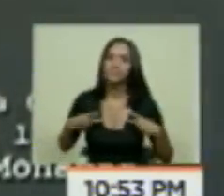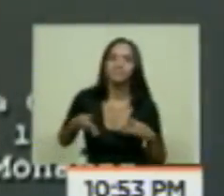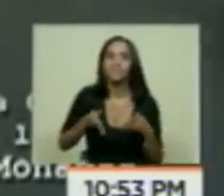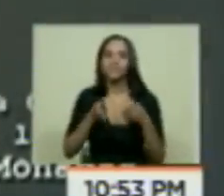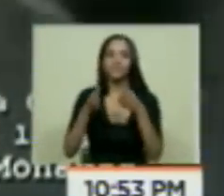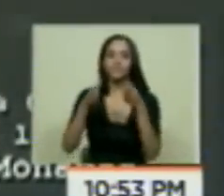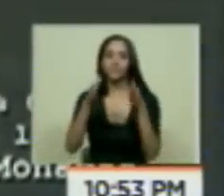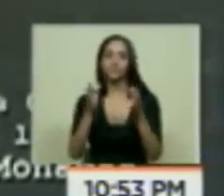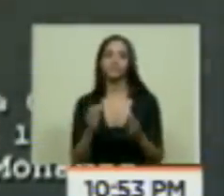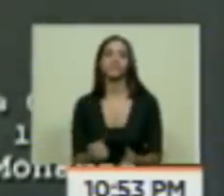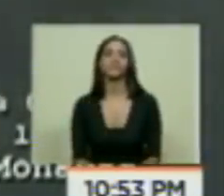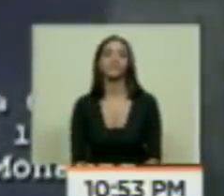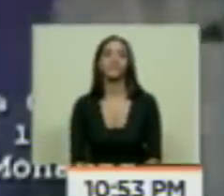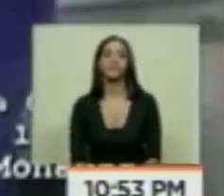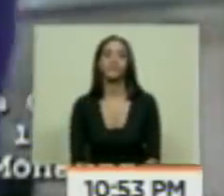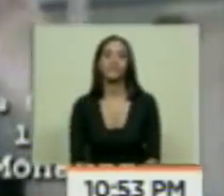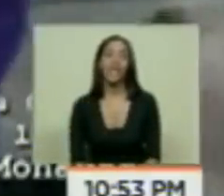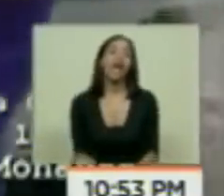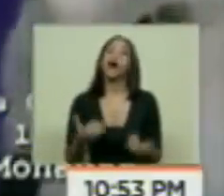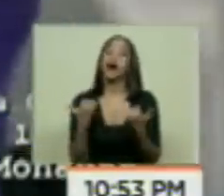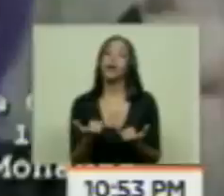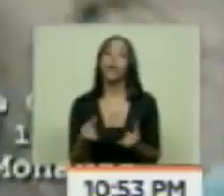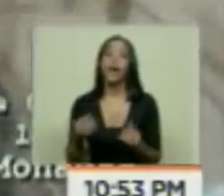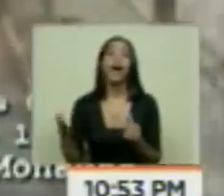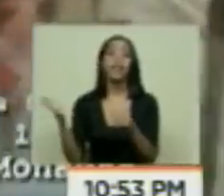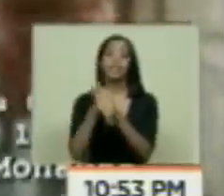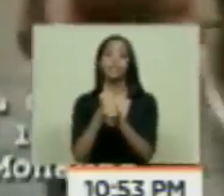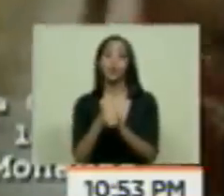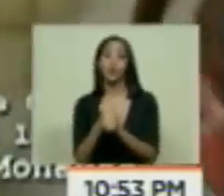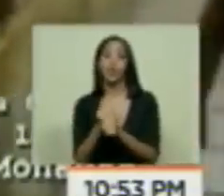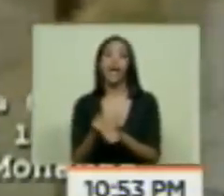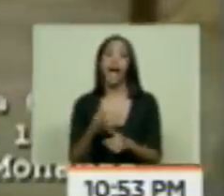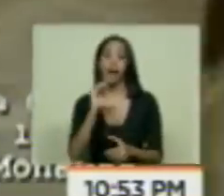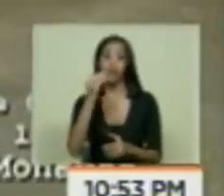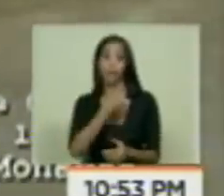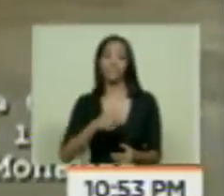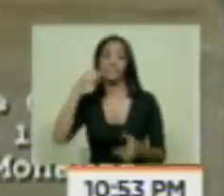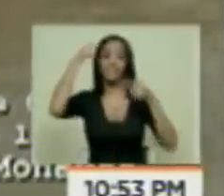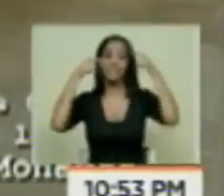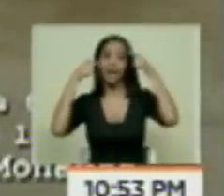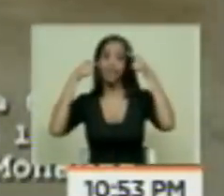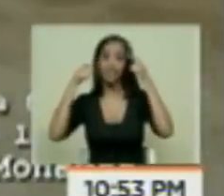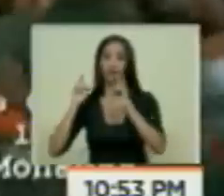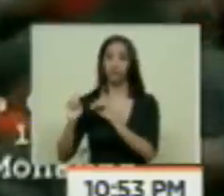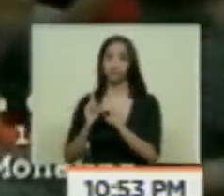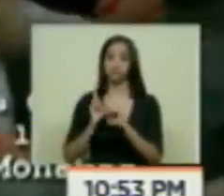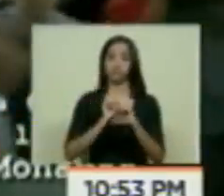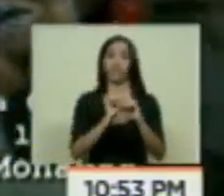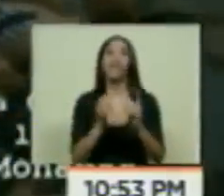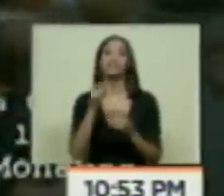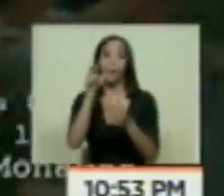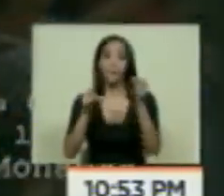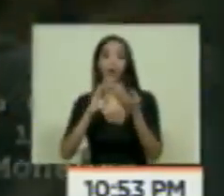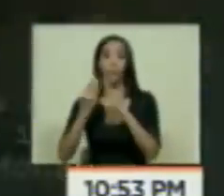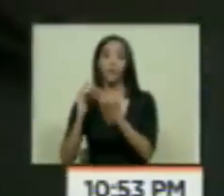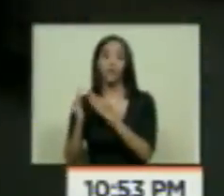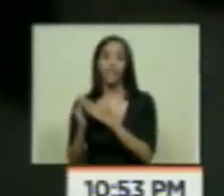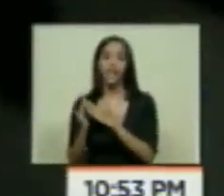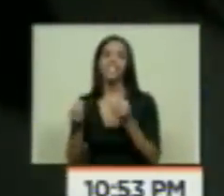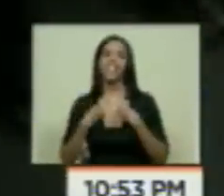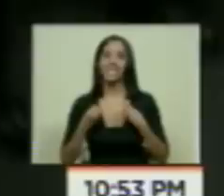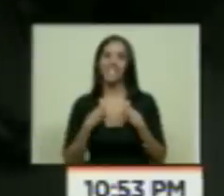divino. Corrían deprisa para alcanzarlo y hablar con el presidente Chávez. Ellos son parte de las comunidades que habitan al borde del río